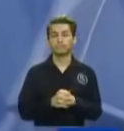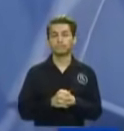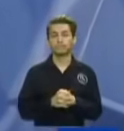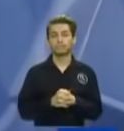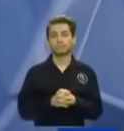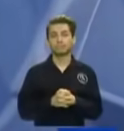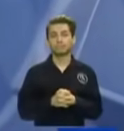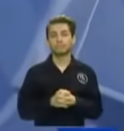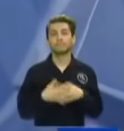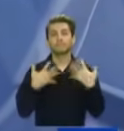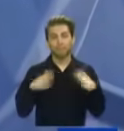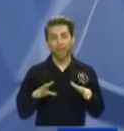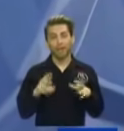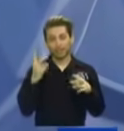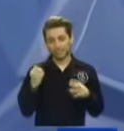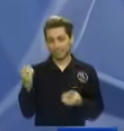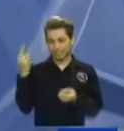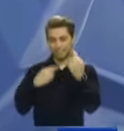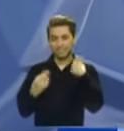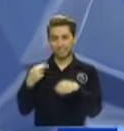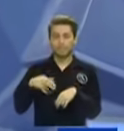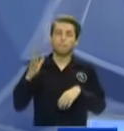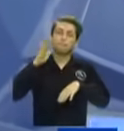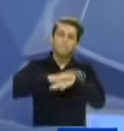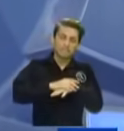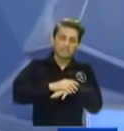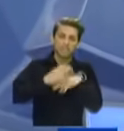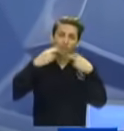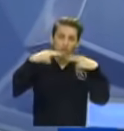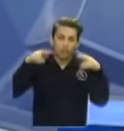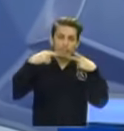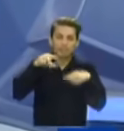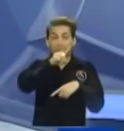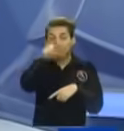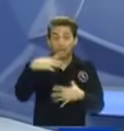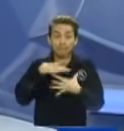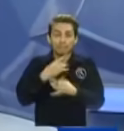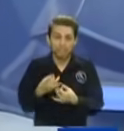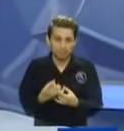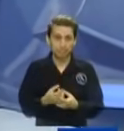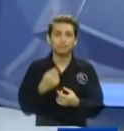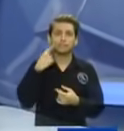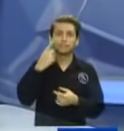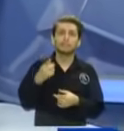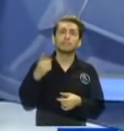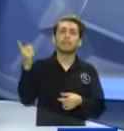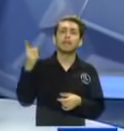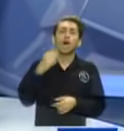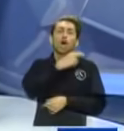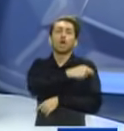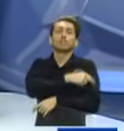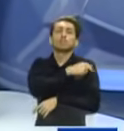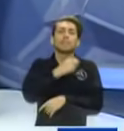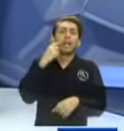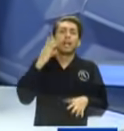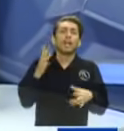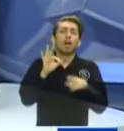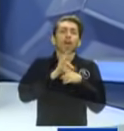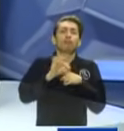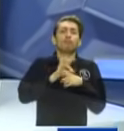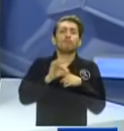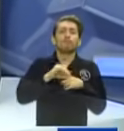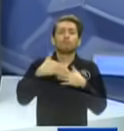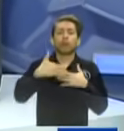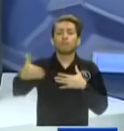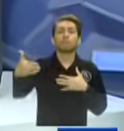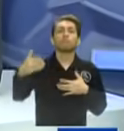Aquí estamos de regreso, ahora con más noticias de interés. Hay un barco hospital que recientemente entró en funcionamiento a través de la Marina del